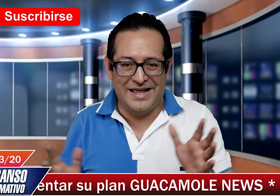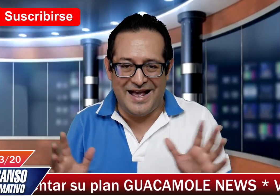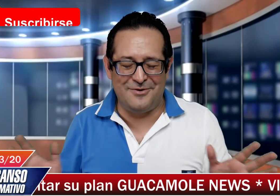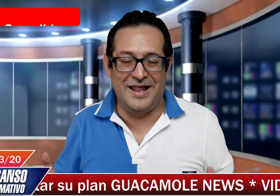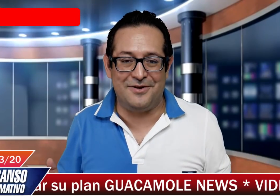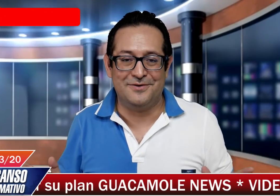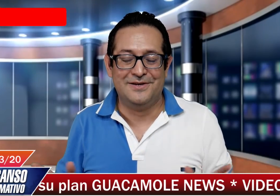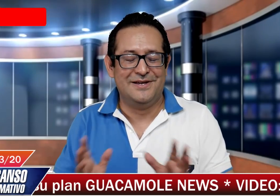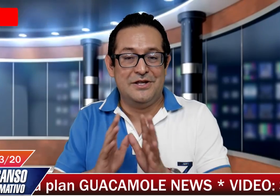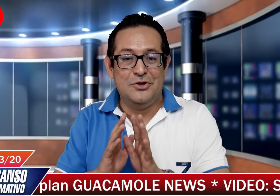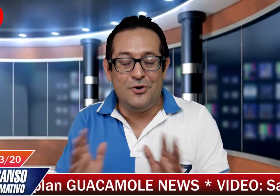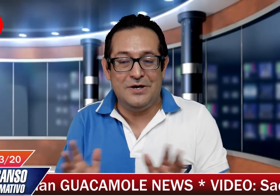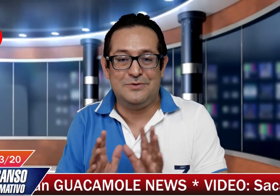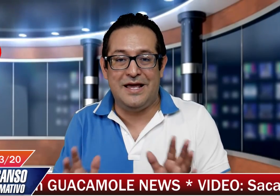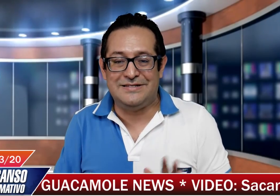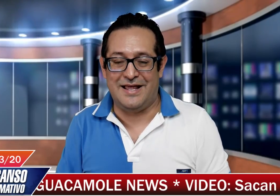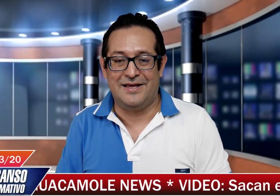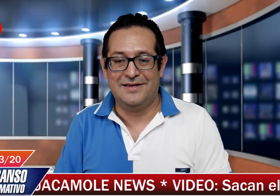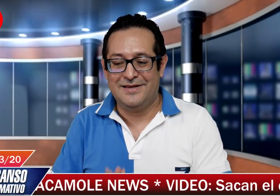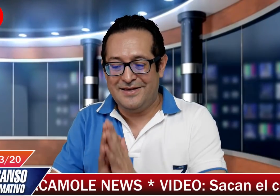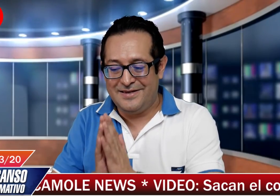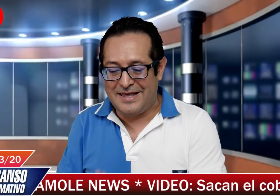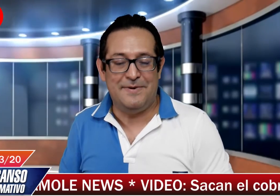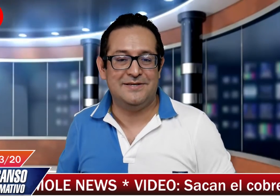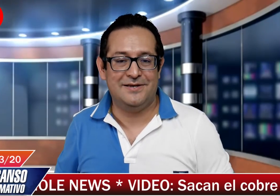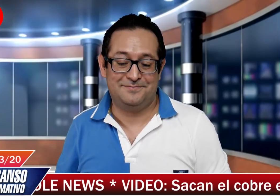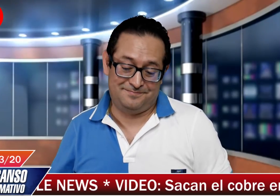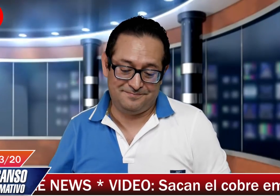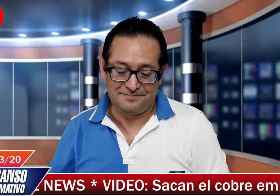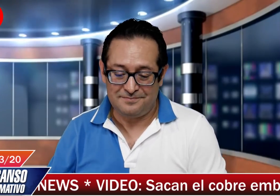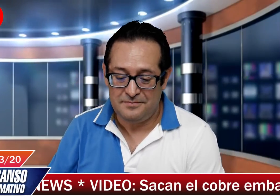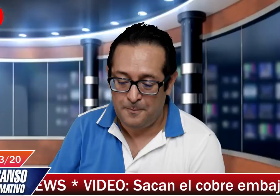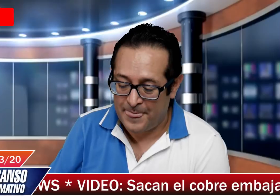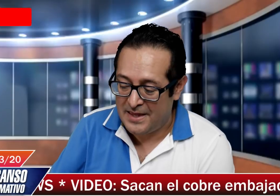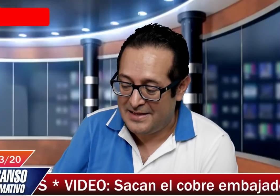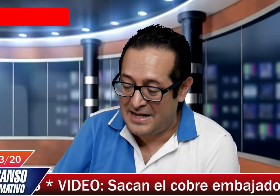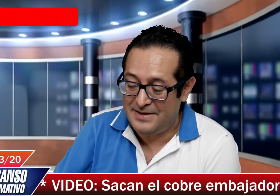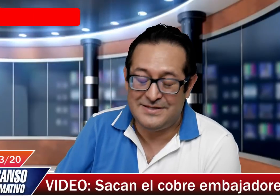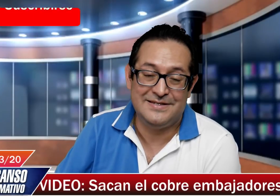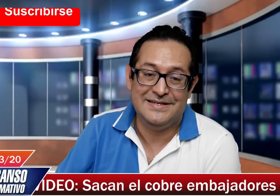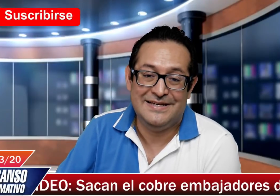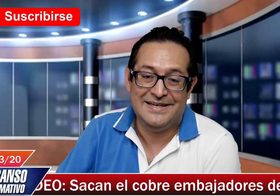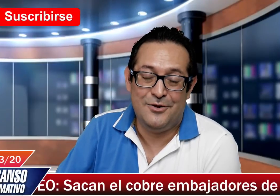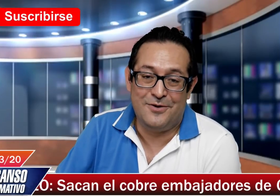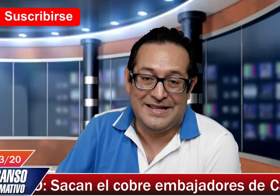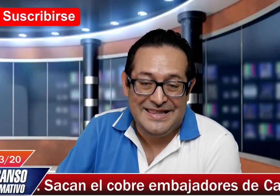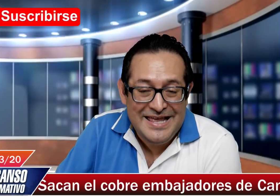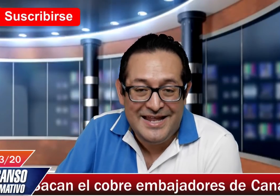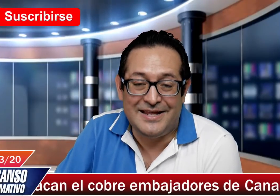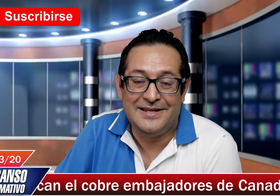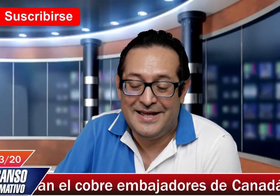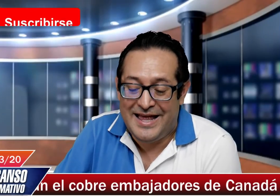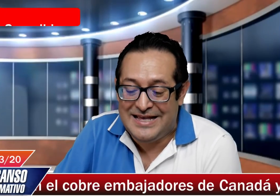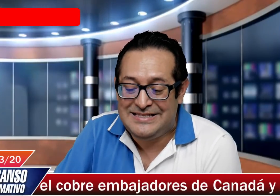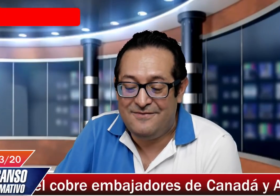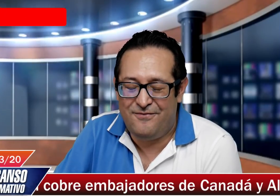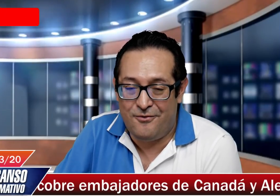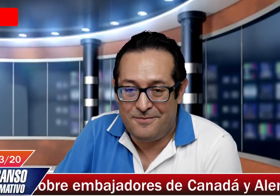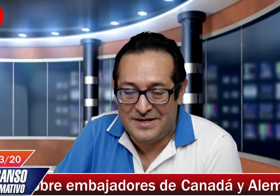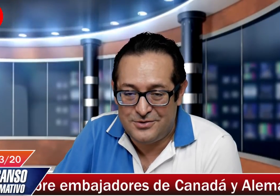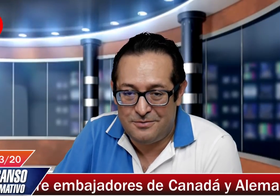Tampoco, ténganlo claro, no es una isla. ¿Qué pasa? Tal vez lo que tienen